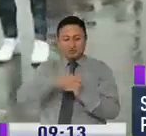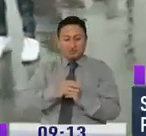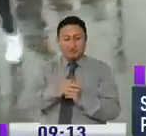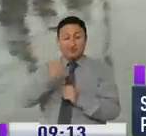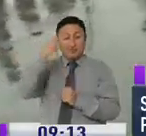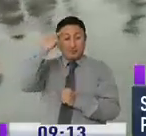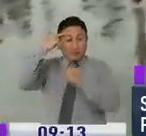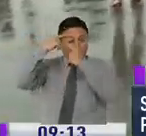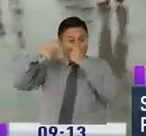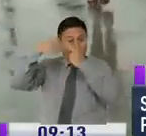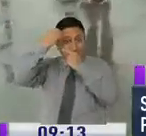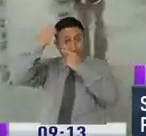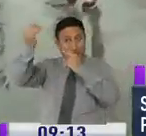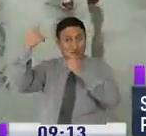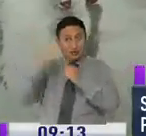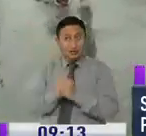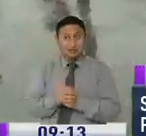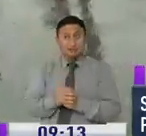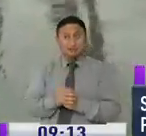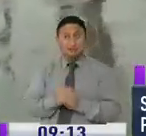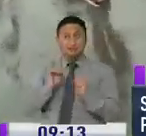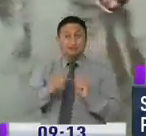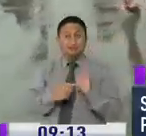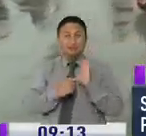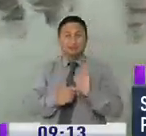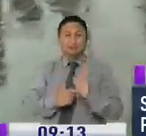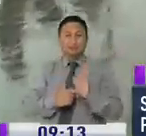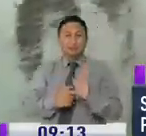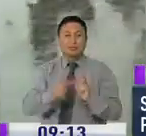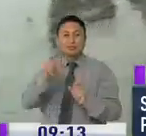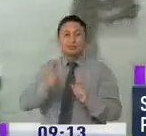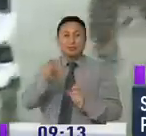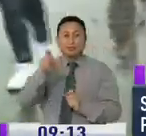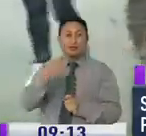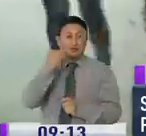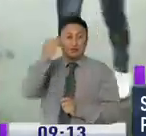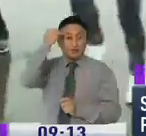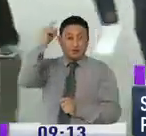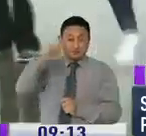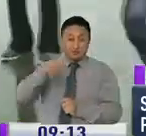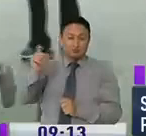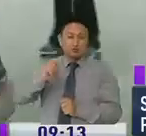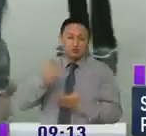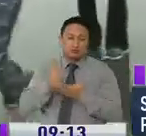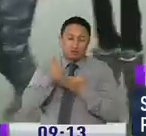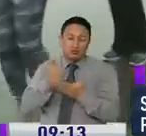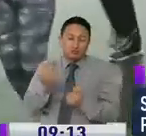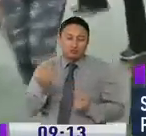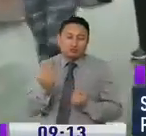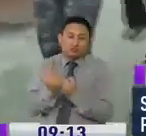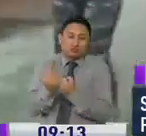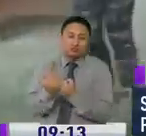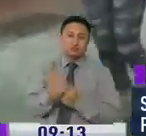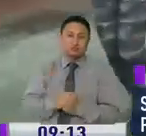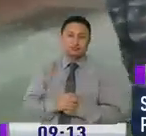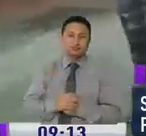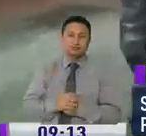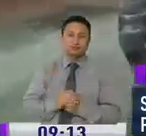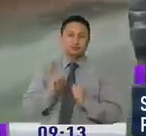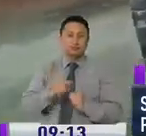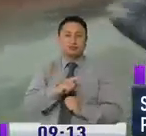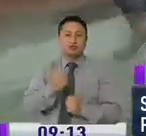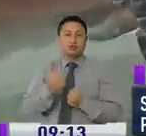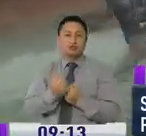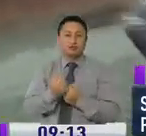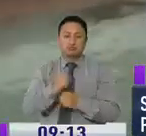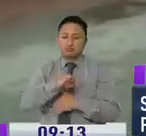y dar a conocer que hay muchos adultos mayores que necesitan nuestro apoyo, nuestra ayuda y poder